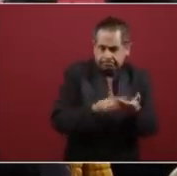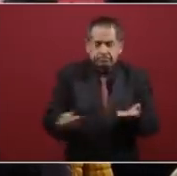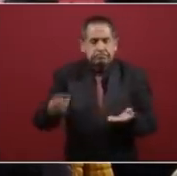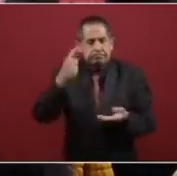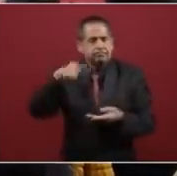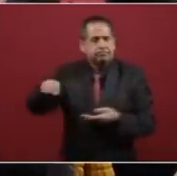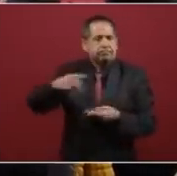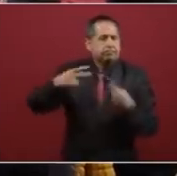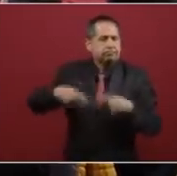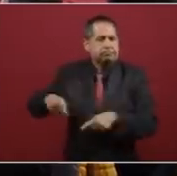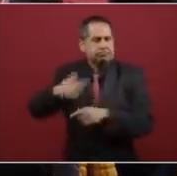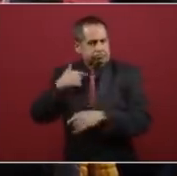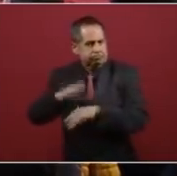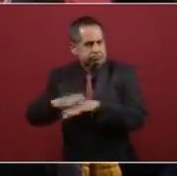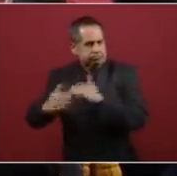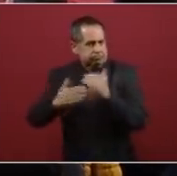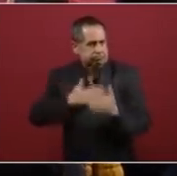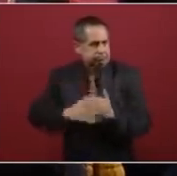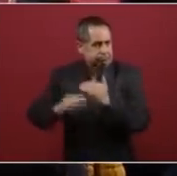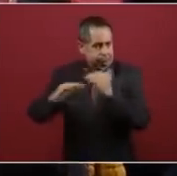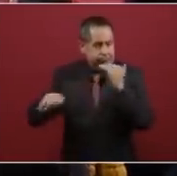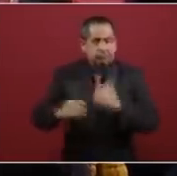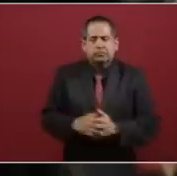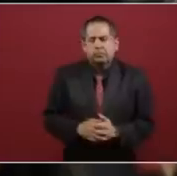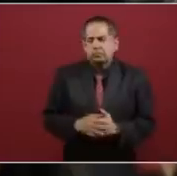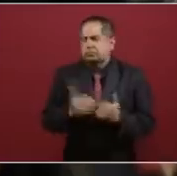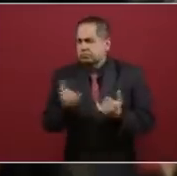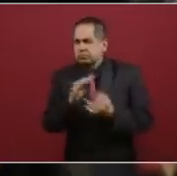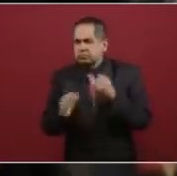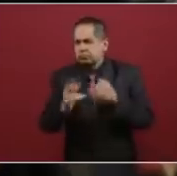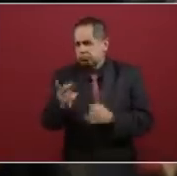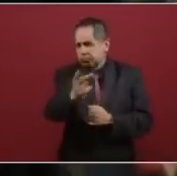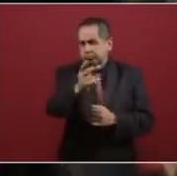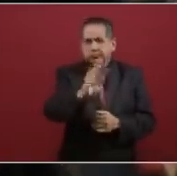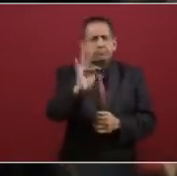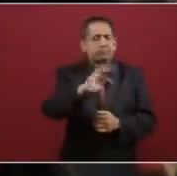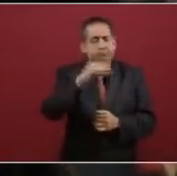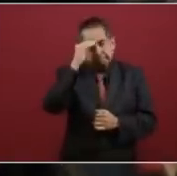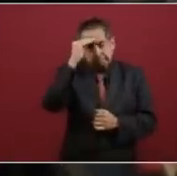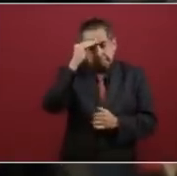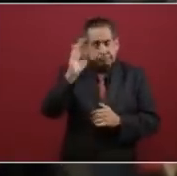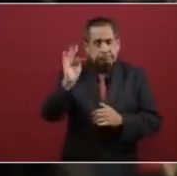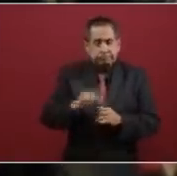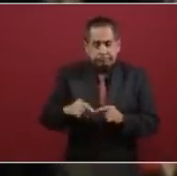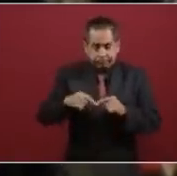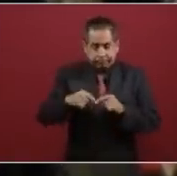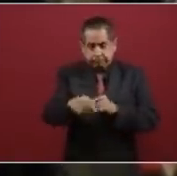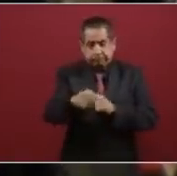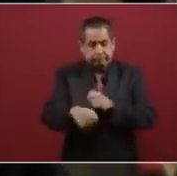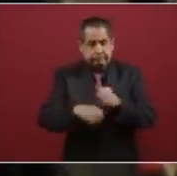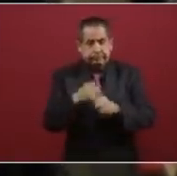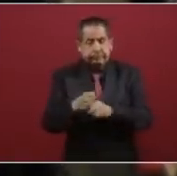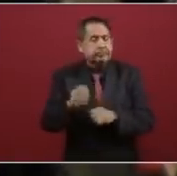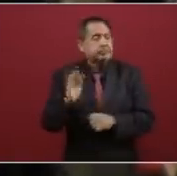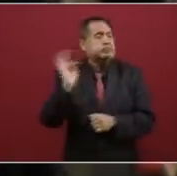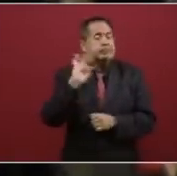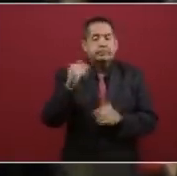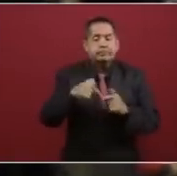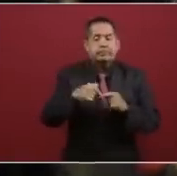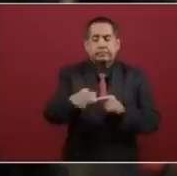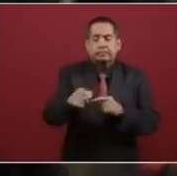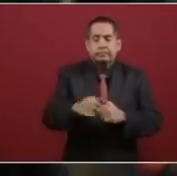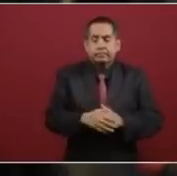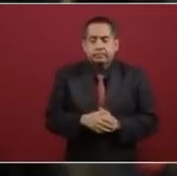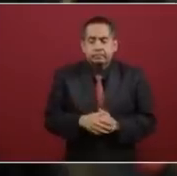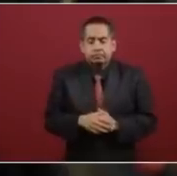de si usted considera que a lo mejor en este año se lleve a cabo la realización de